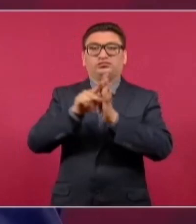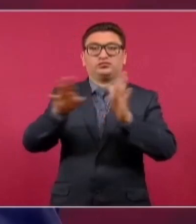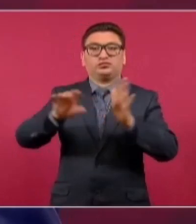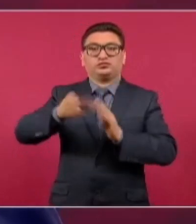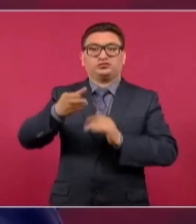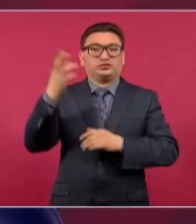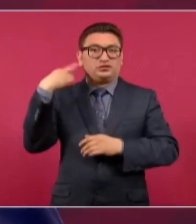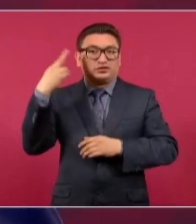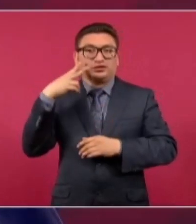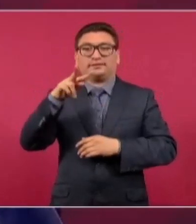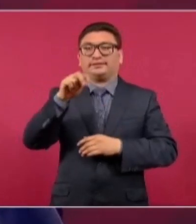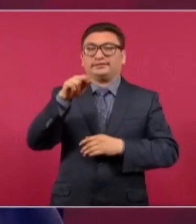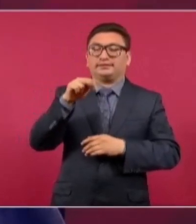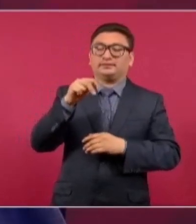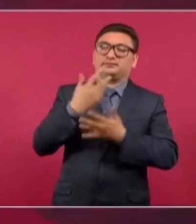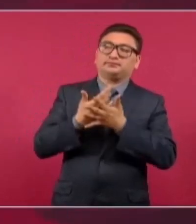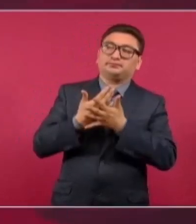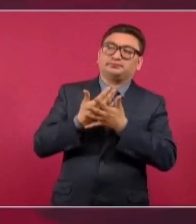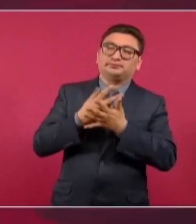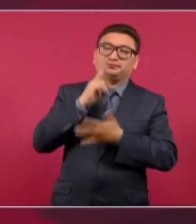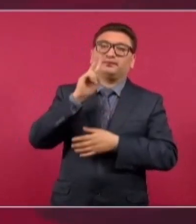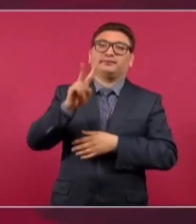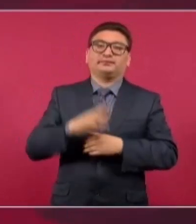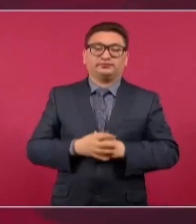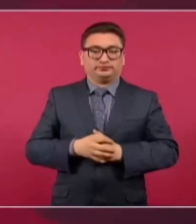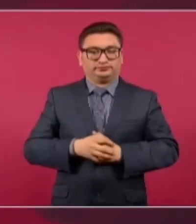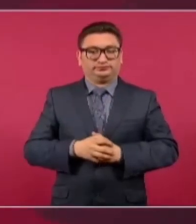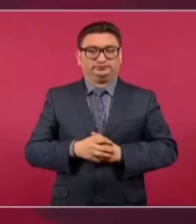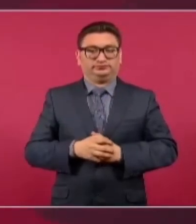radio, de televisión,